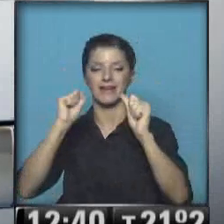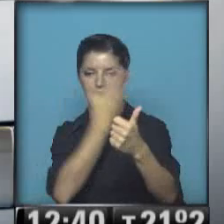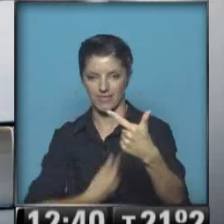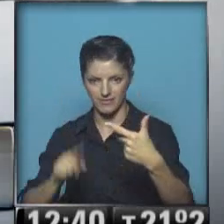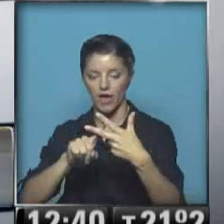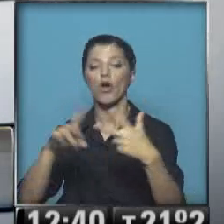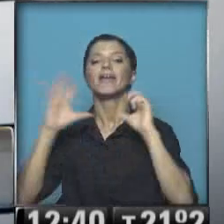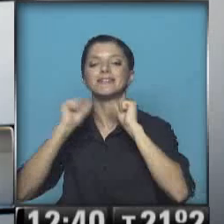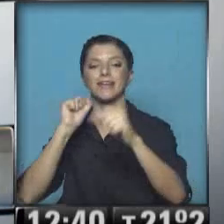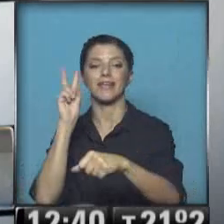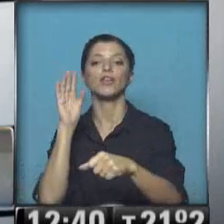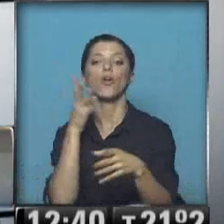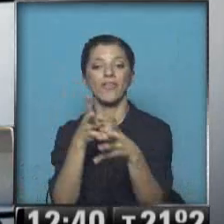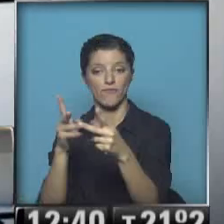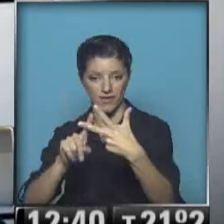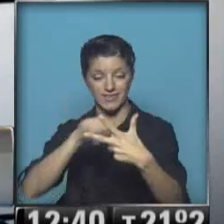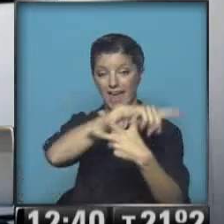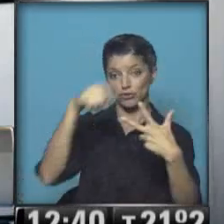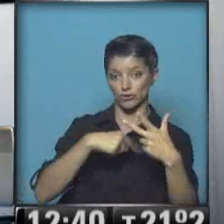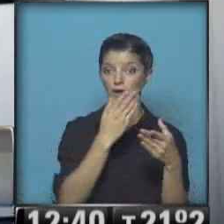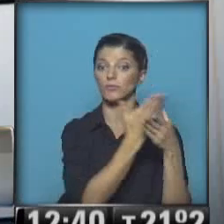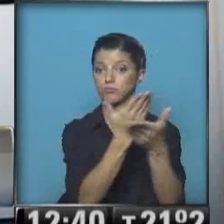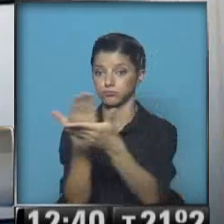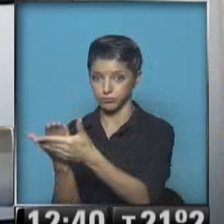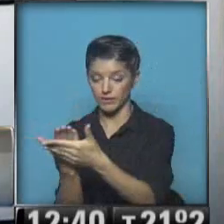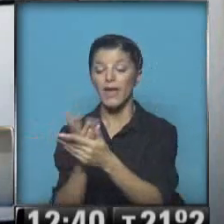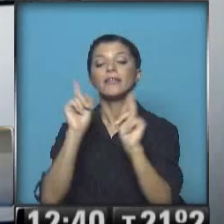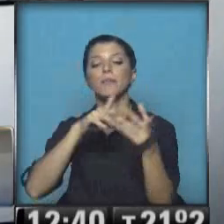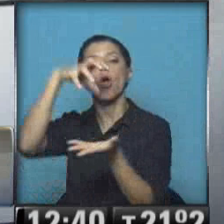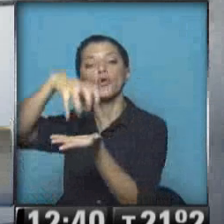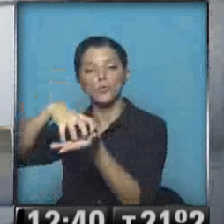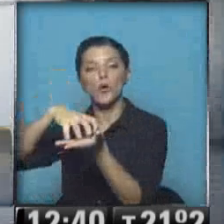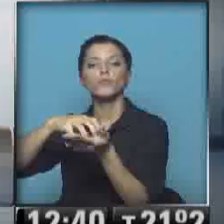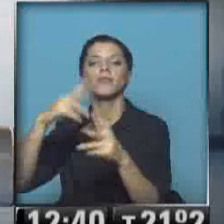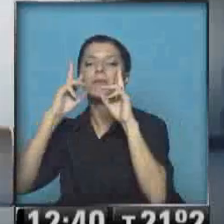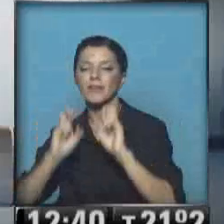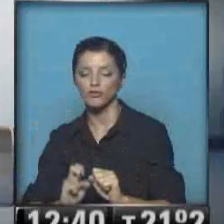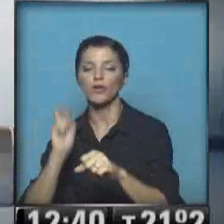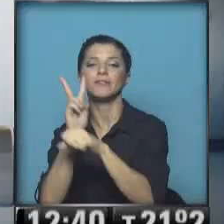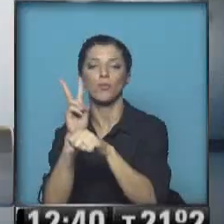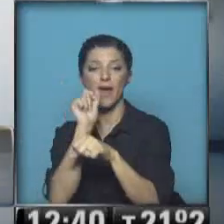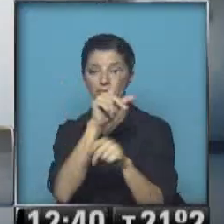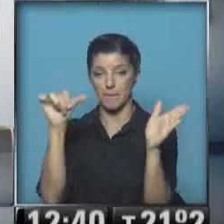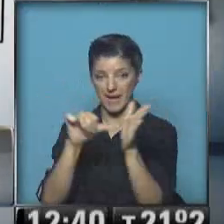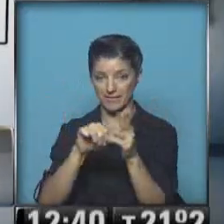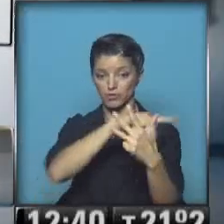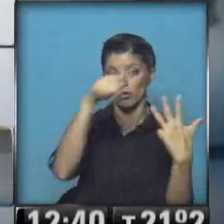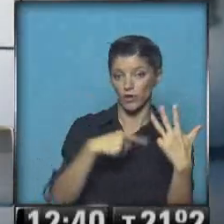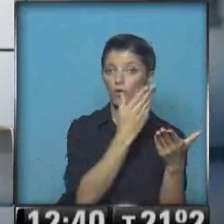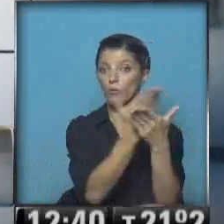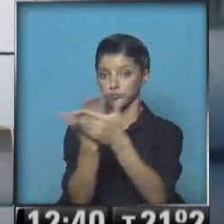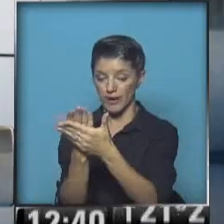Secretario de Defensa los principales organismos militares de inteligencia Y seguridad del país Allí se reconoce